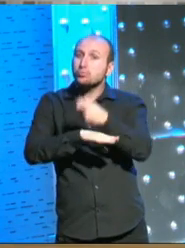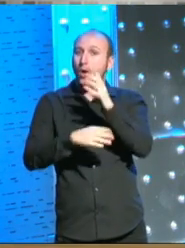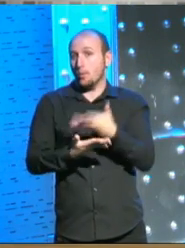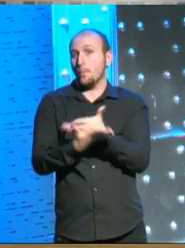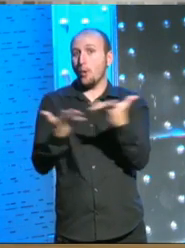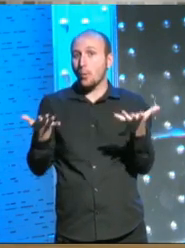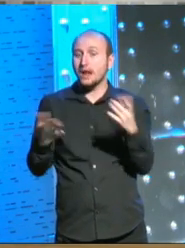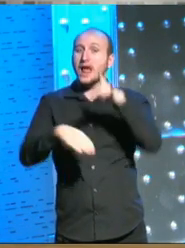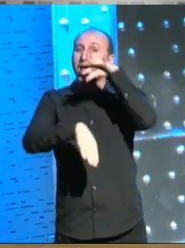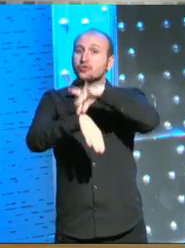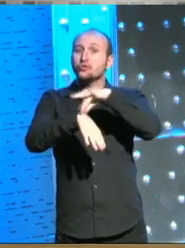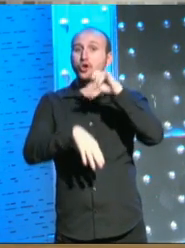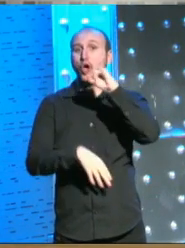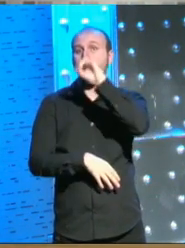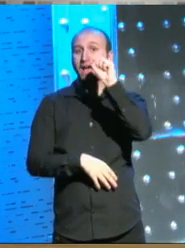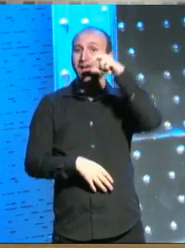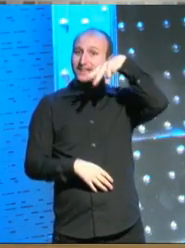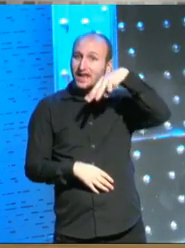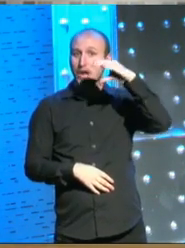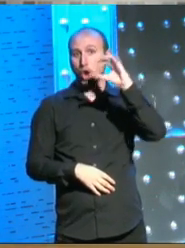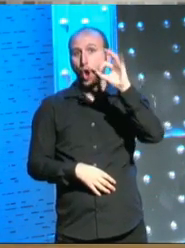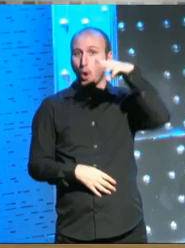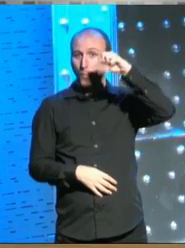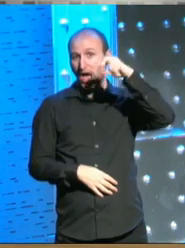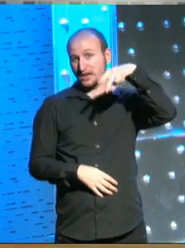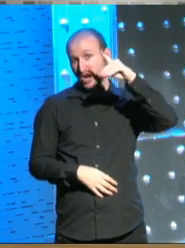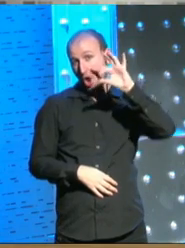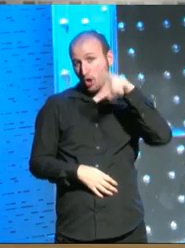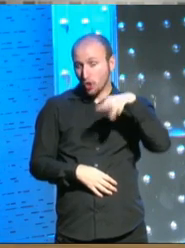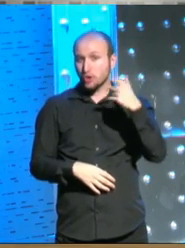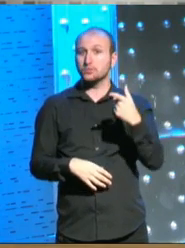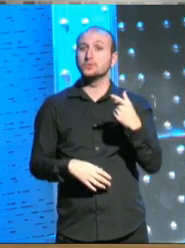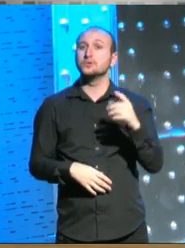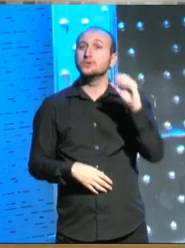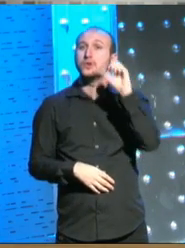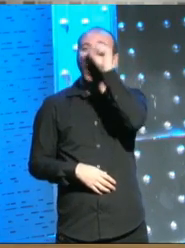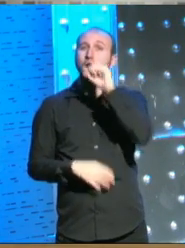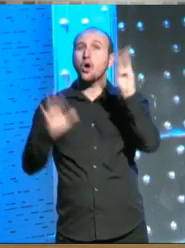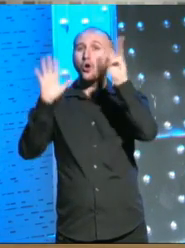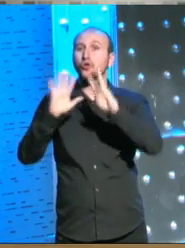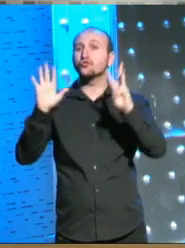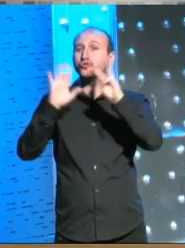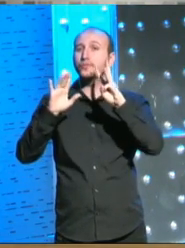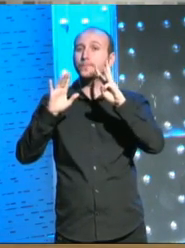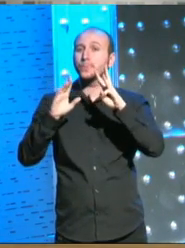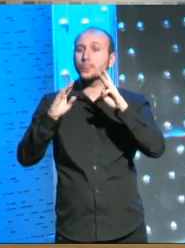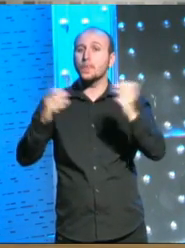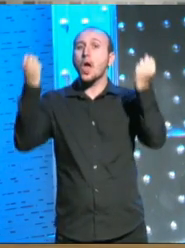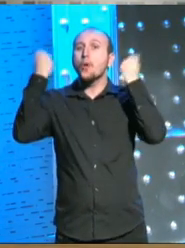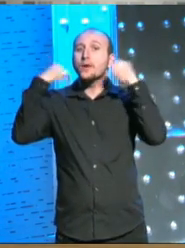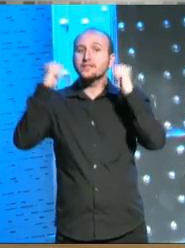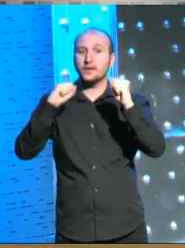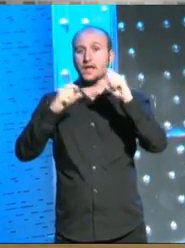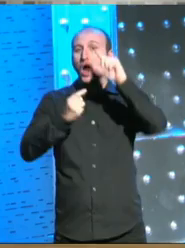fue el doctor Jean Comandon, que ya en el año 8, con la Casa Pathé, ensaya la microfotografía a través